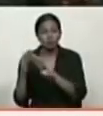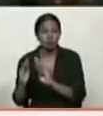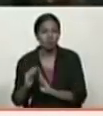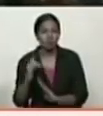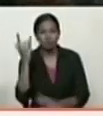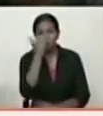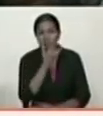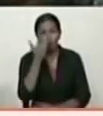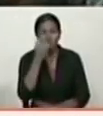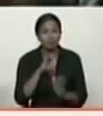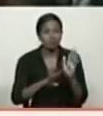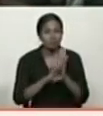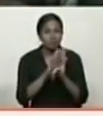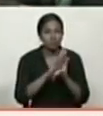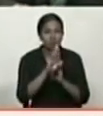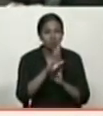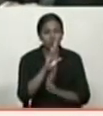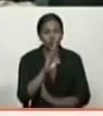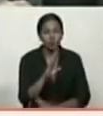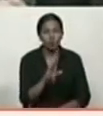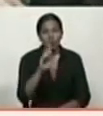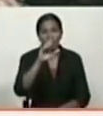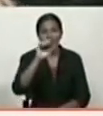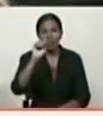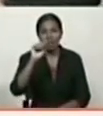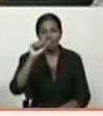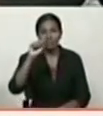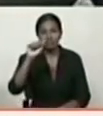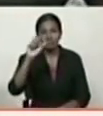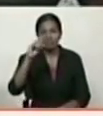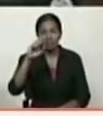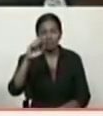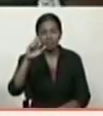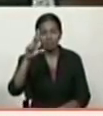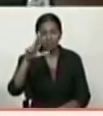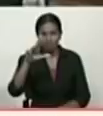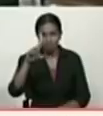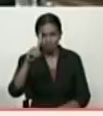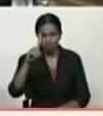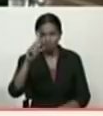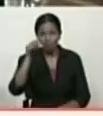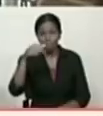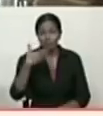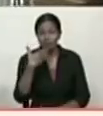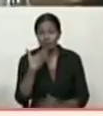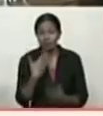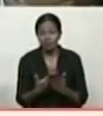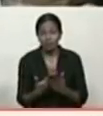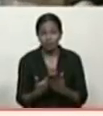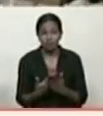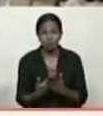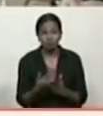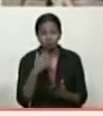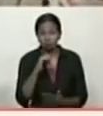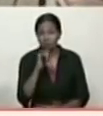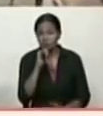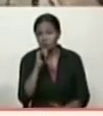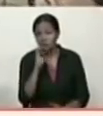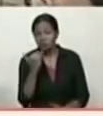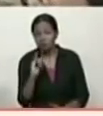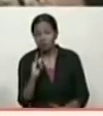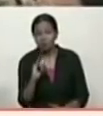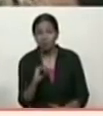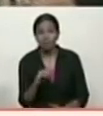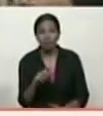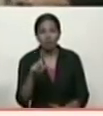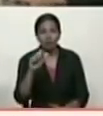el Desarrollo, la SADC, y tuvimos la oportunidad de agradecer una declaración muy firme de la SADC, si no me